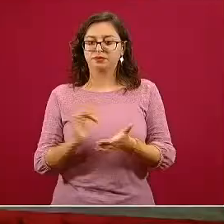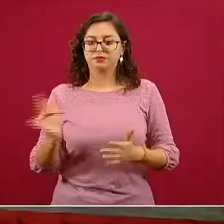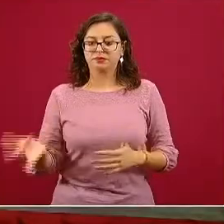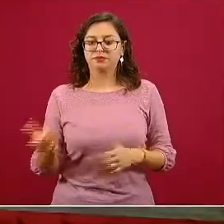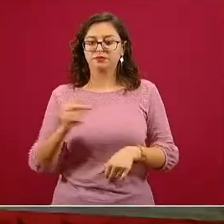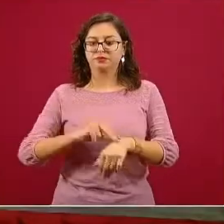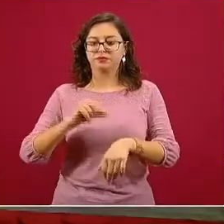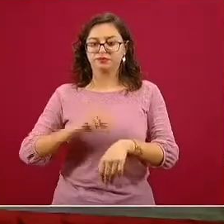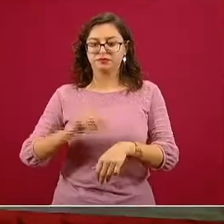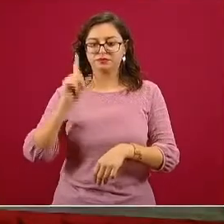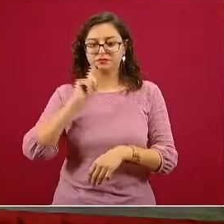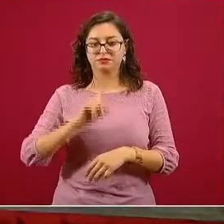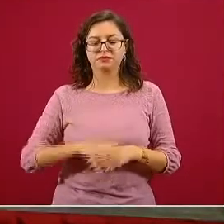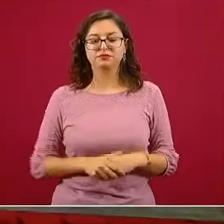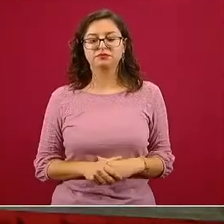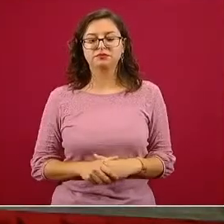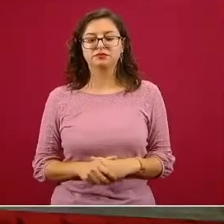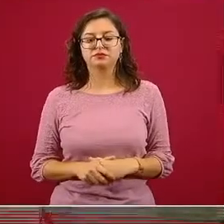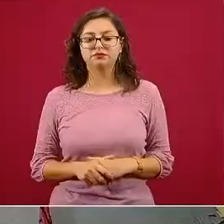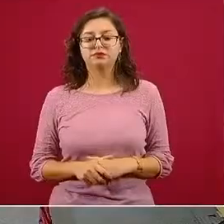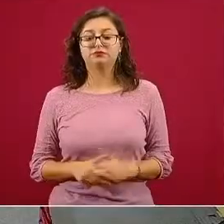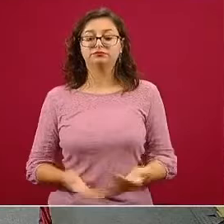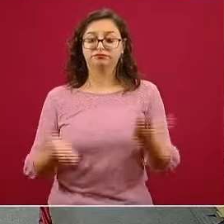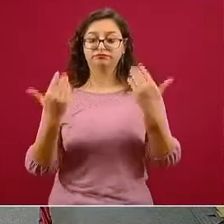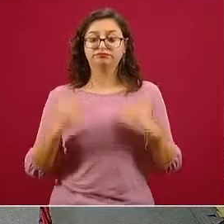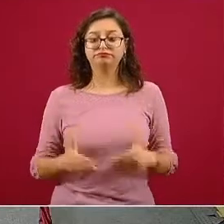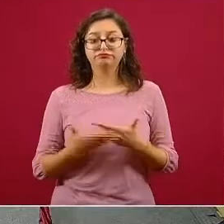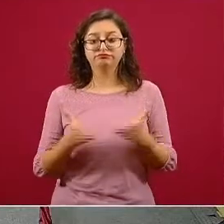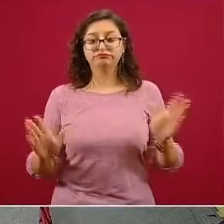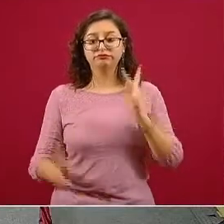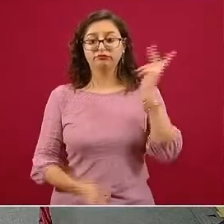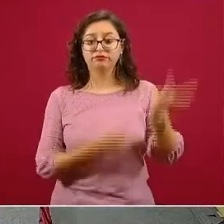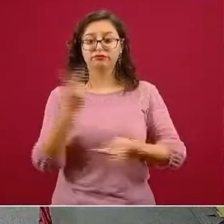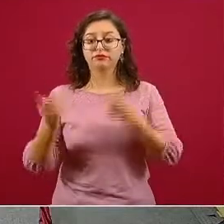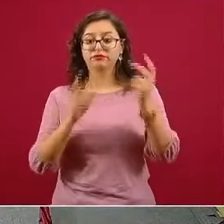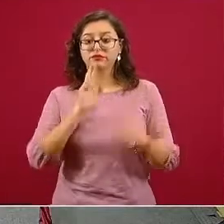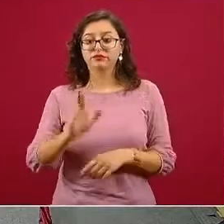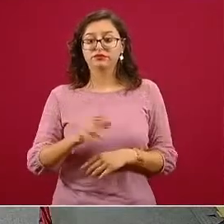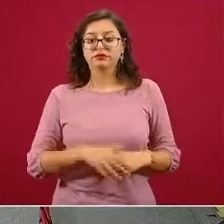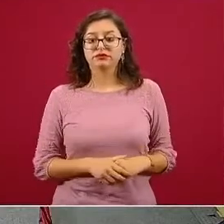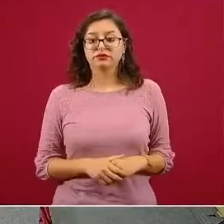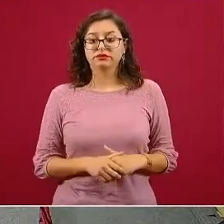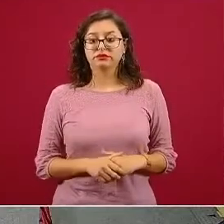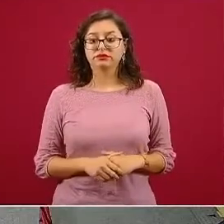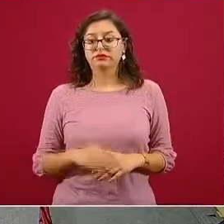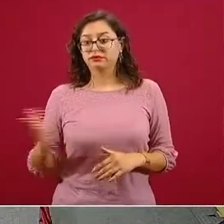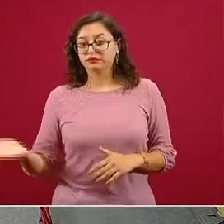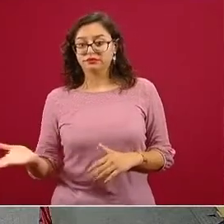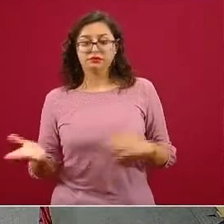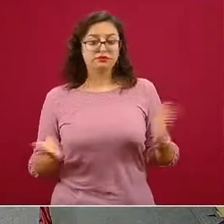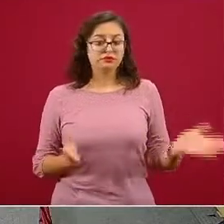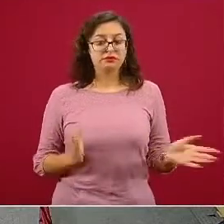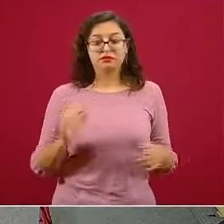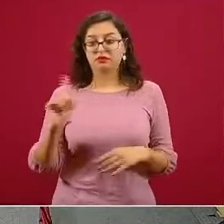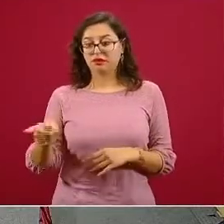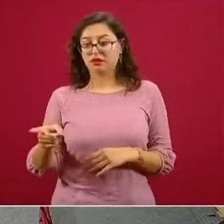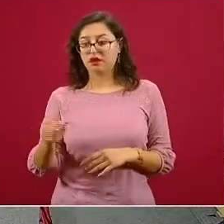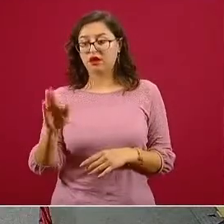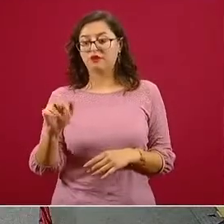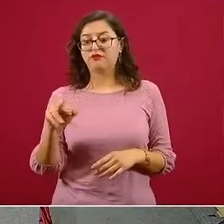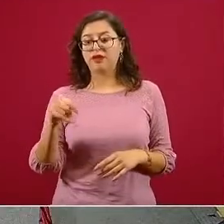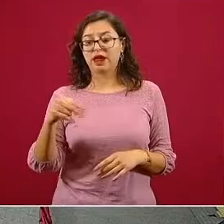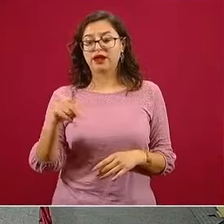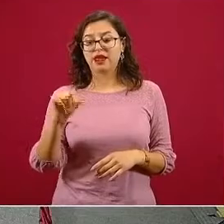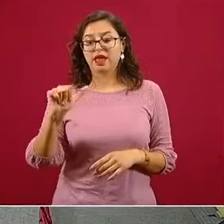gracias, doctora Shama. Vamos a abrir a preguntas y respuestas. Vamos a empezar por un lado y el otro, aquí con